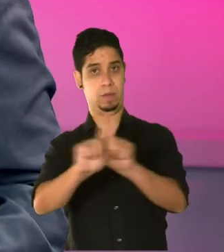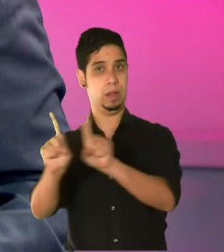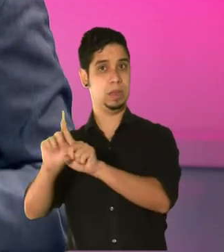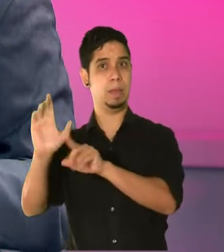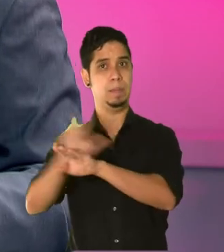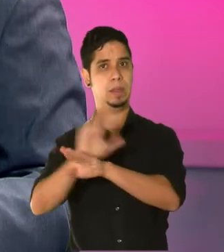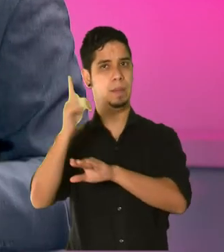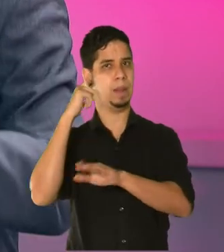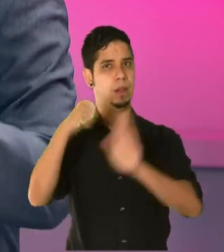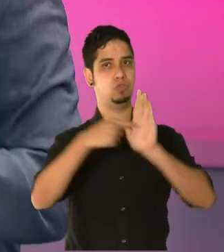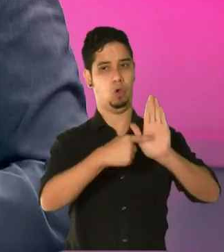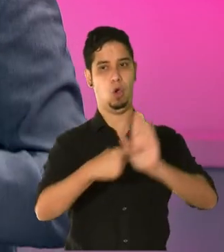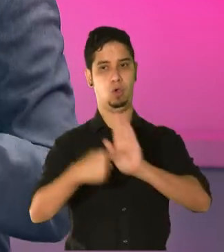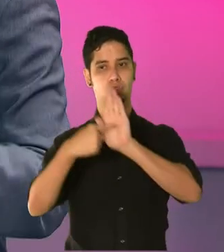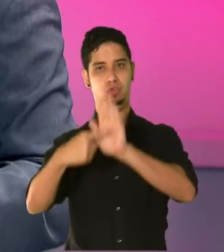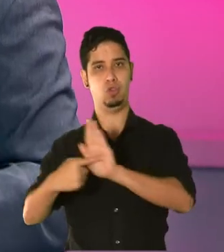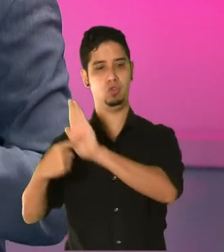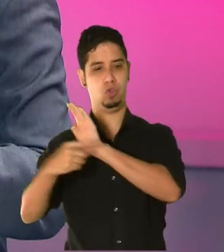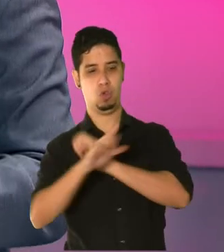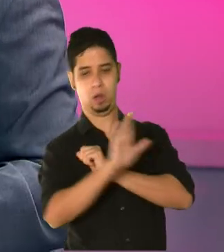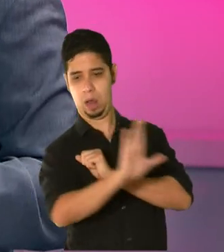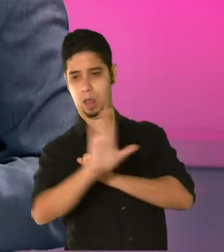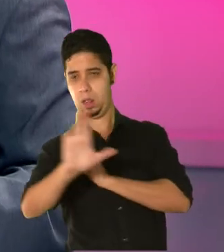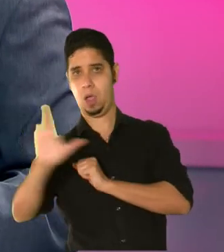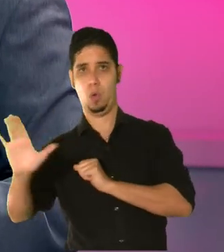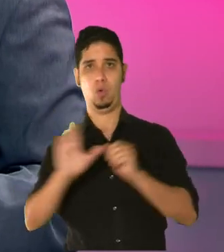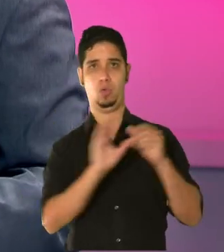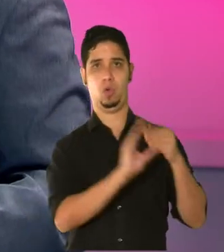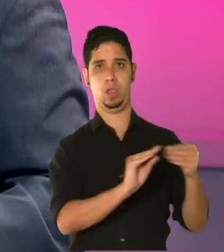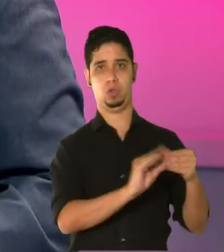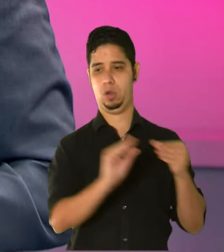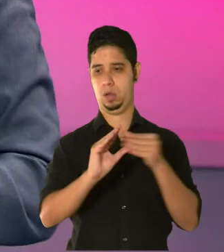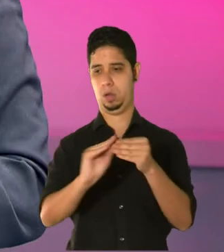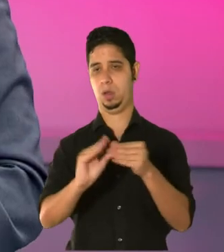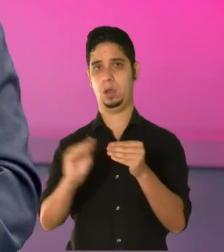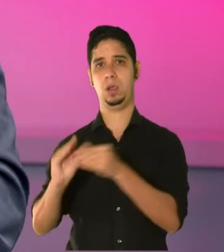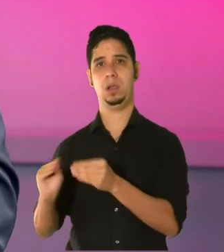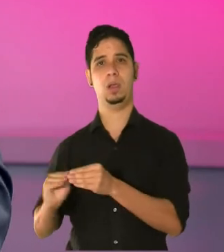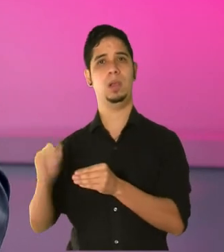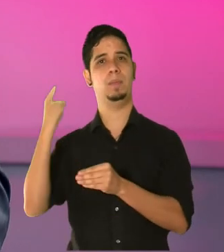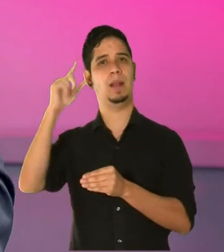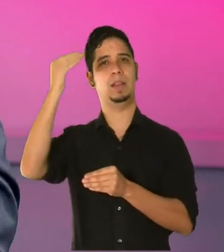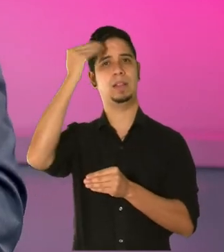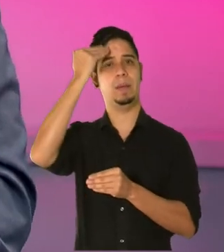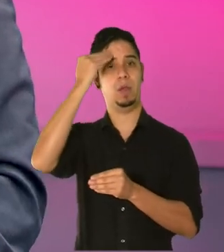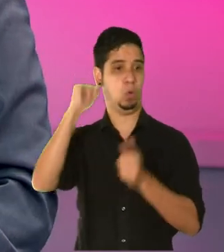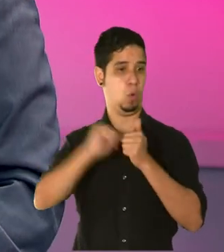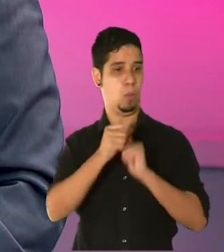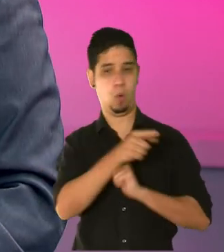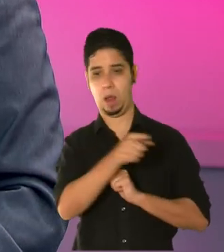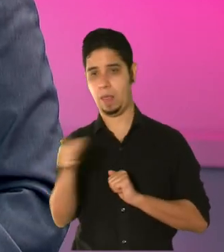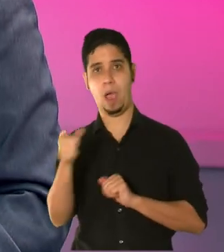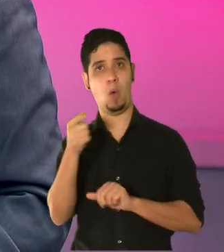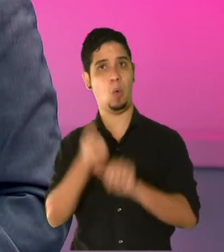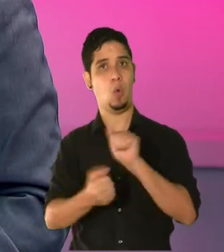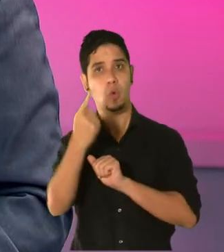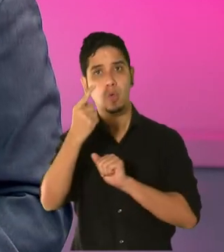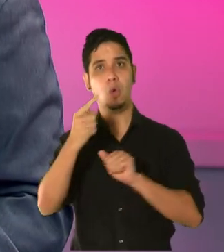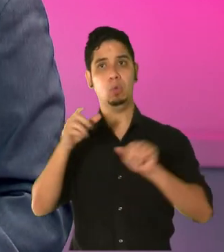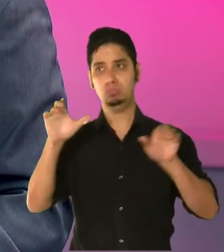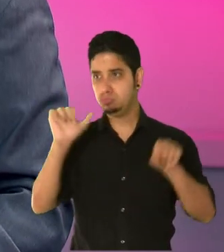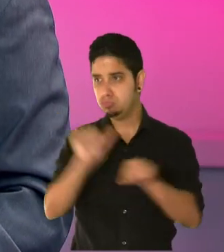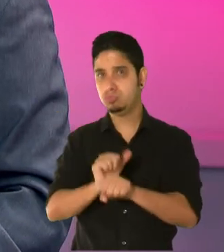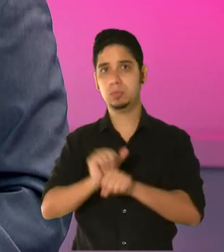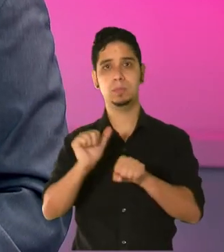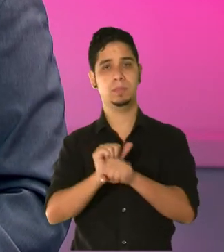entonces su testimonio el ejemplo y como ellos a un año de esta pandemia se mantienen en pie ellos son ya 7